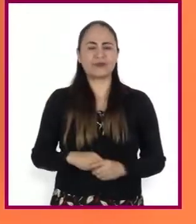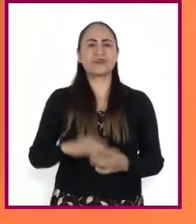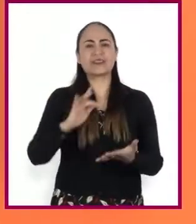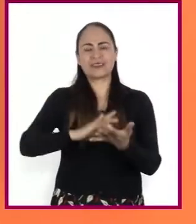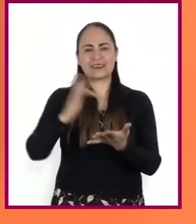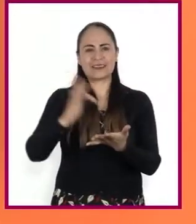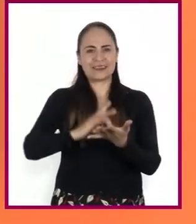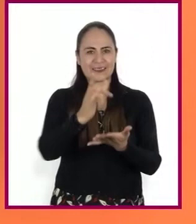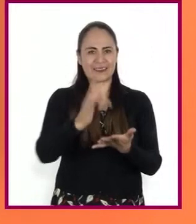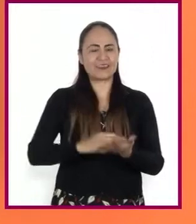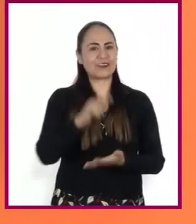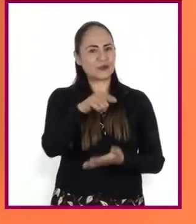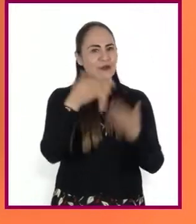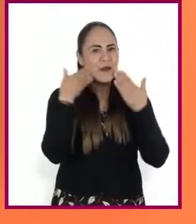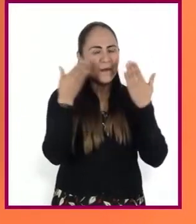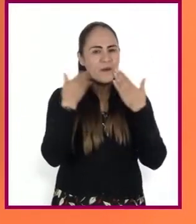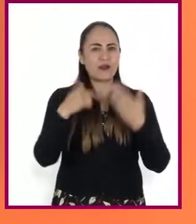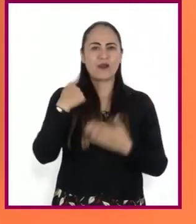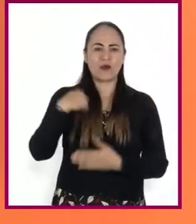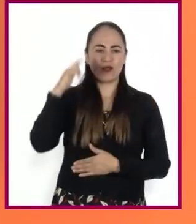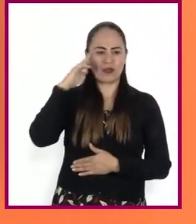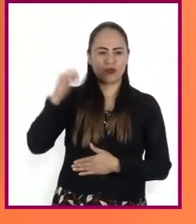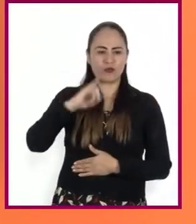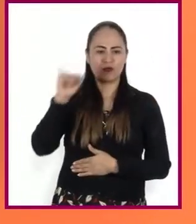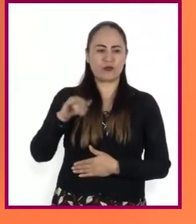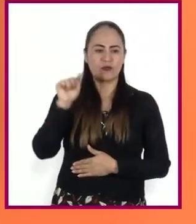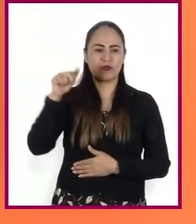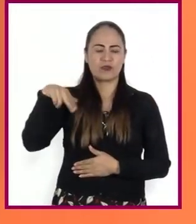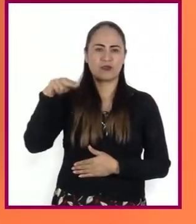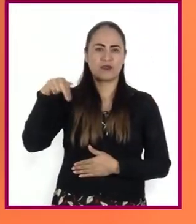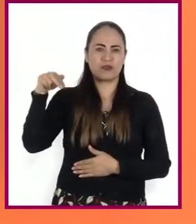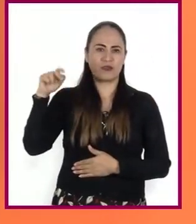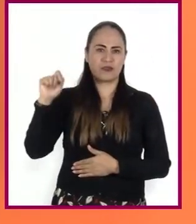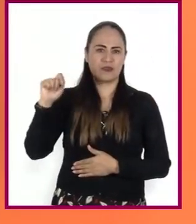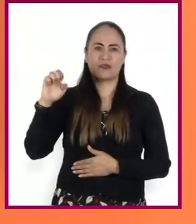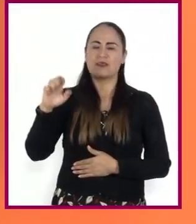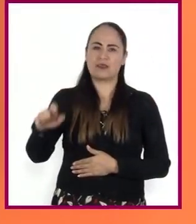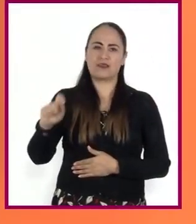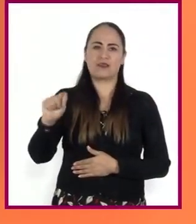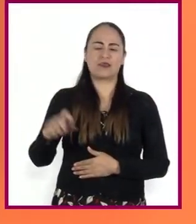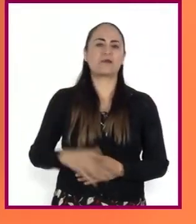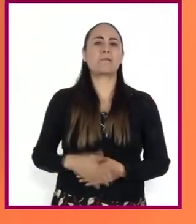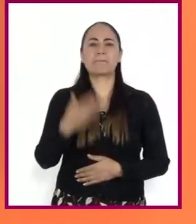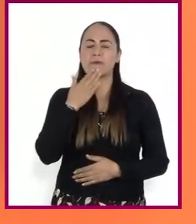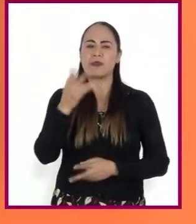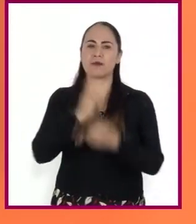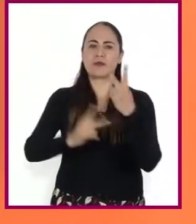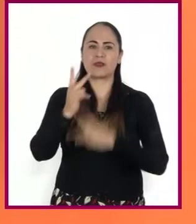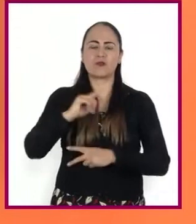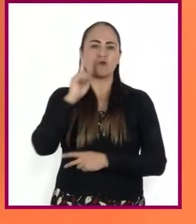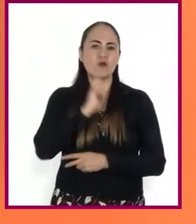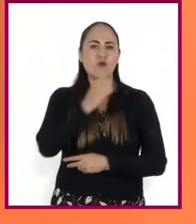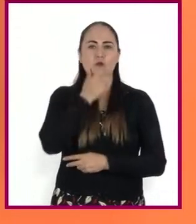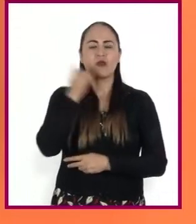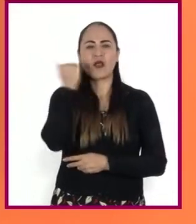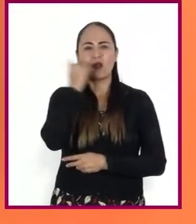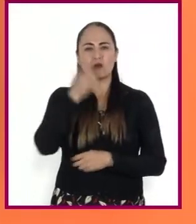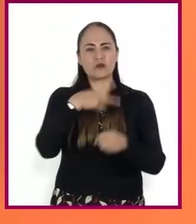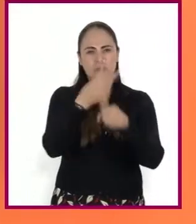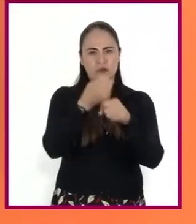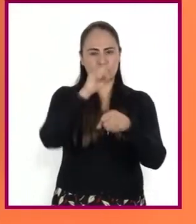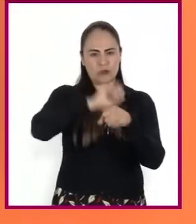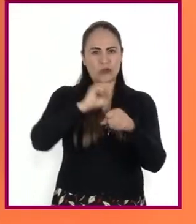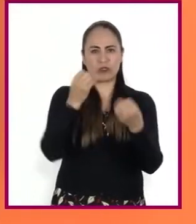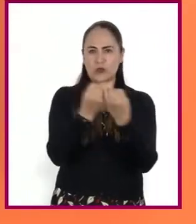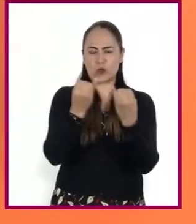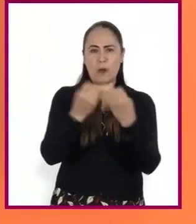muy amable. ¿Qué tal? Soy la profesora Janet. Sean bienvenidas y bienvenidos estudiantes de segundo grado de secundaria y el público